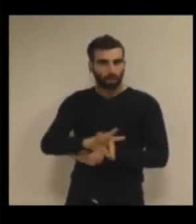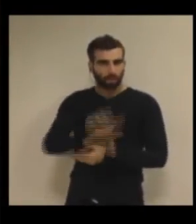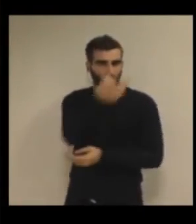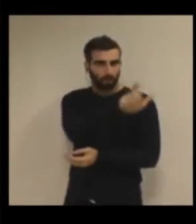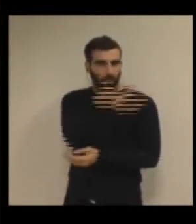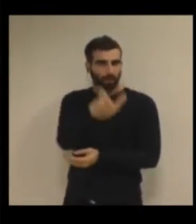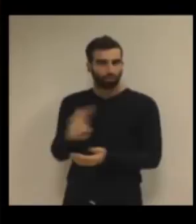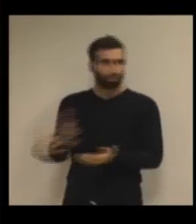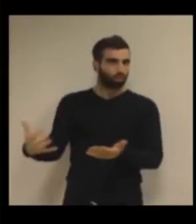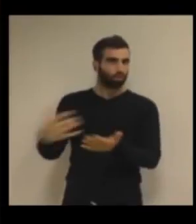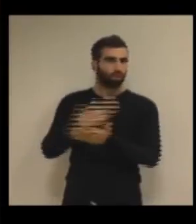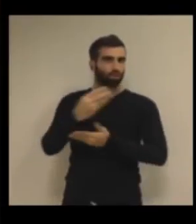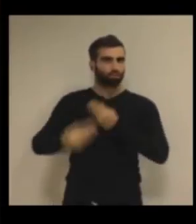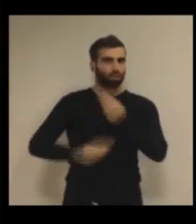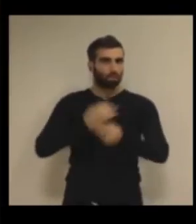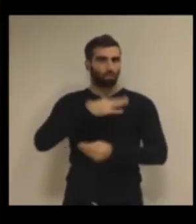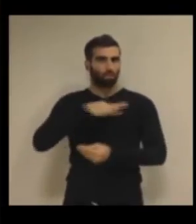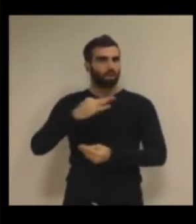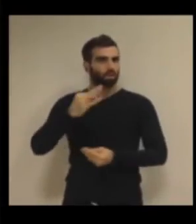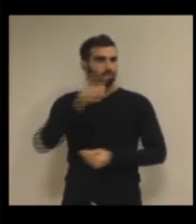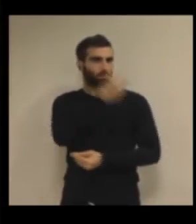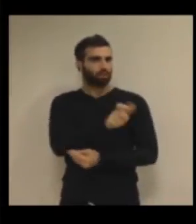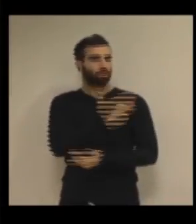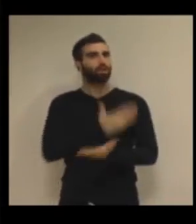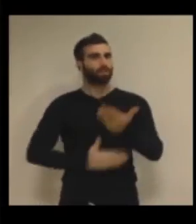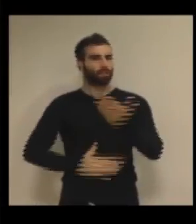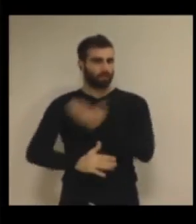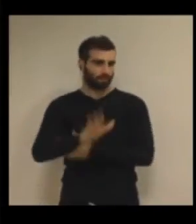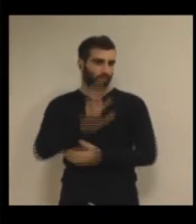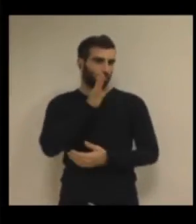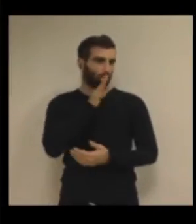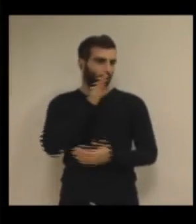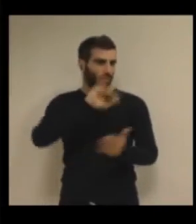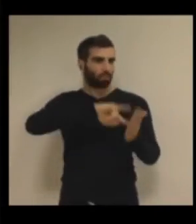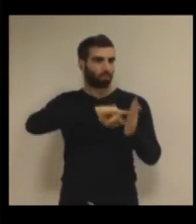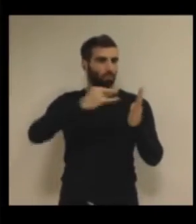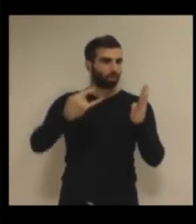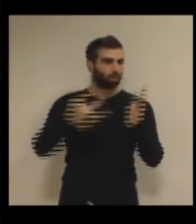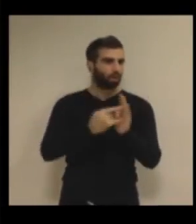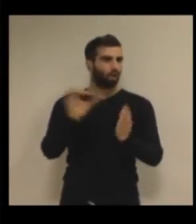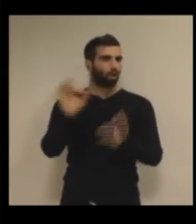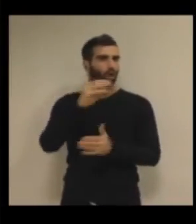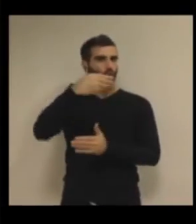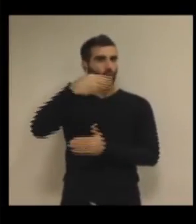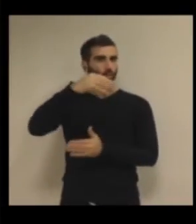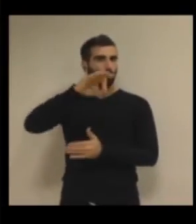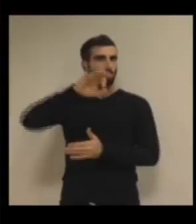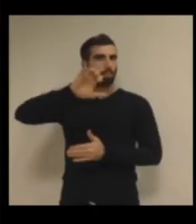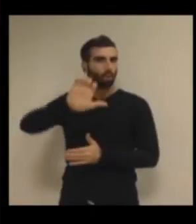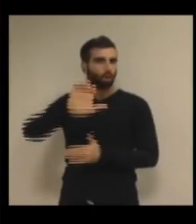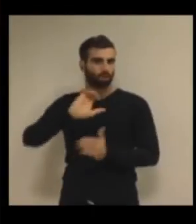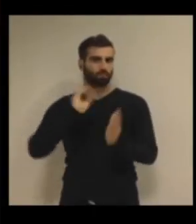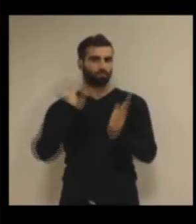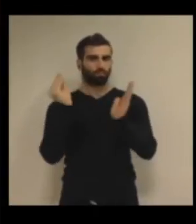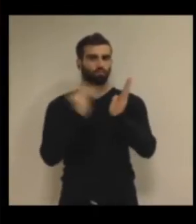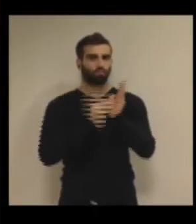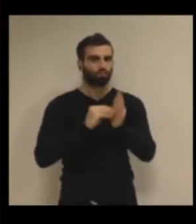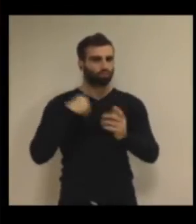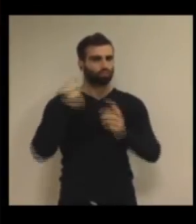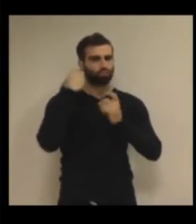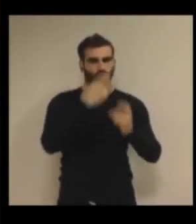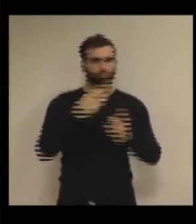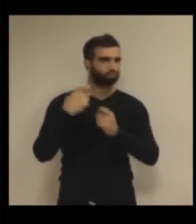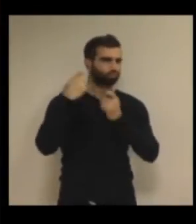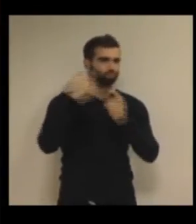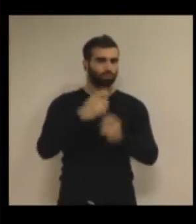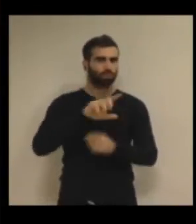el ciudadano, por el ciudadano con discapacidad, porque para eso se publican en el BOE, se pelea durante mucho tiempo. Una labor principal y